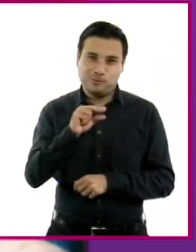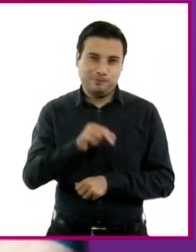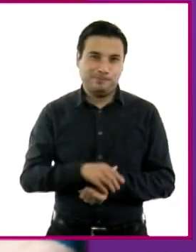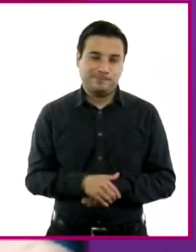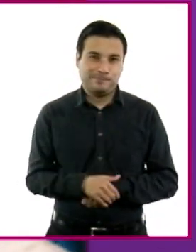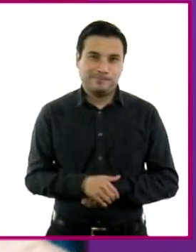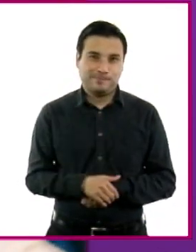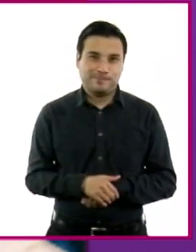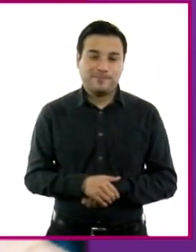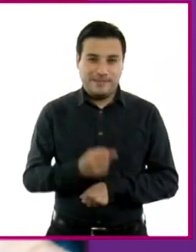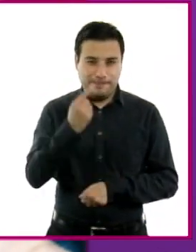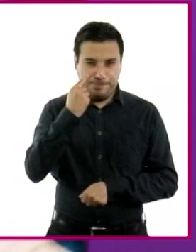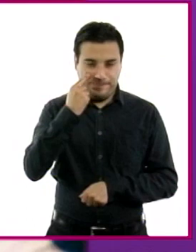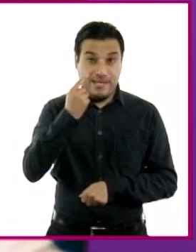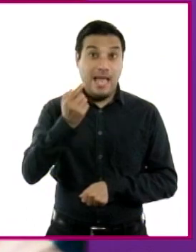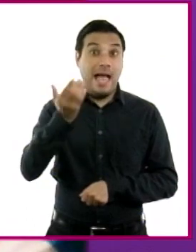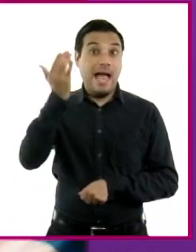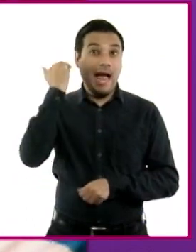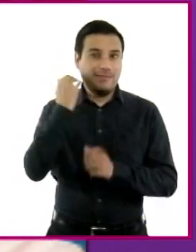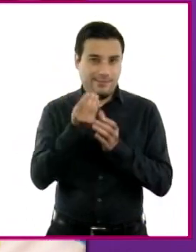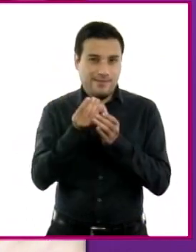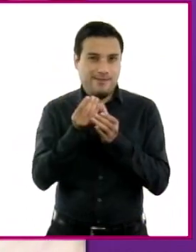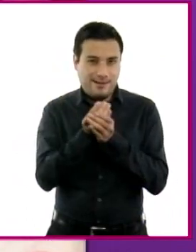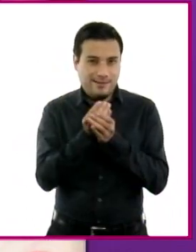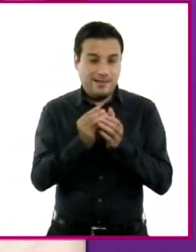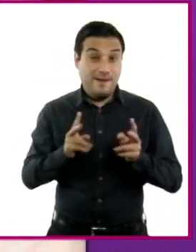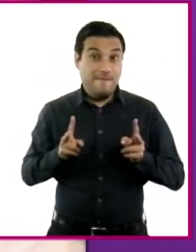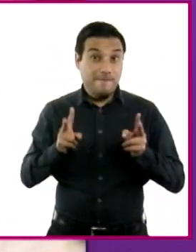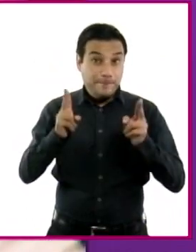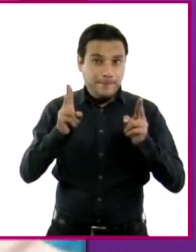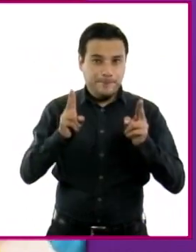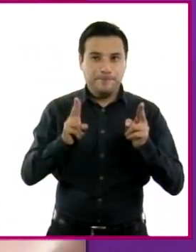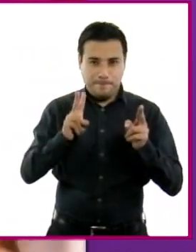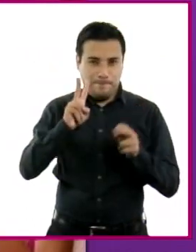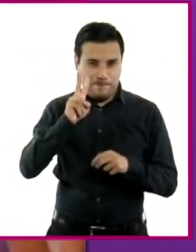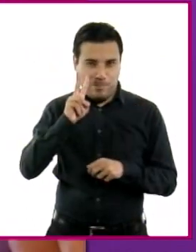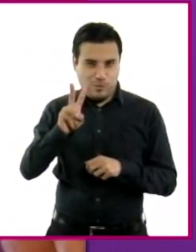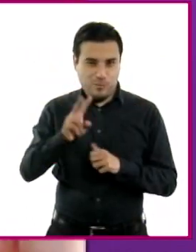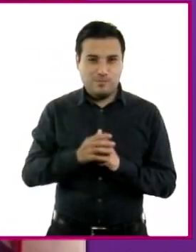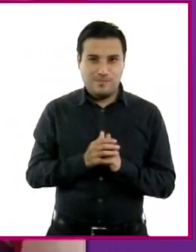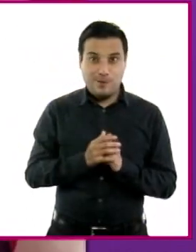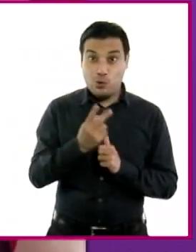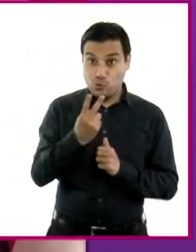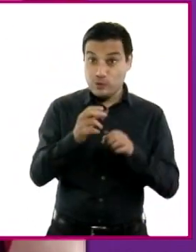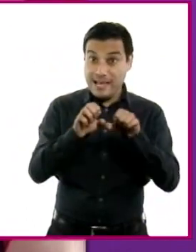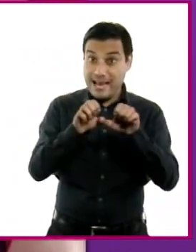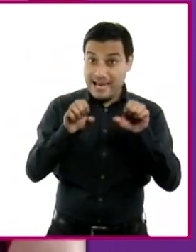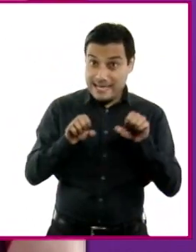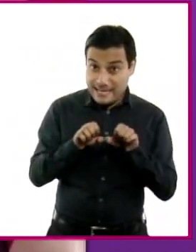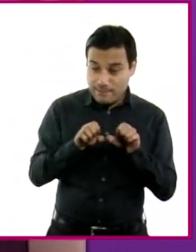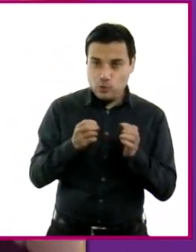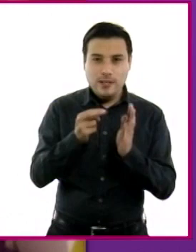si vemos un fragmento del programa anterior en el que nos organizamos en 2 equipos y escribimos reglas para la escuela?